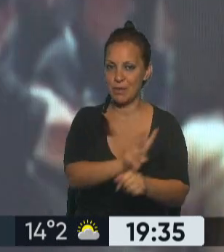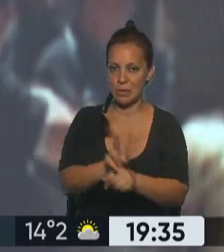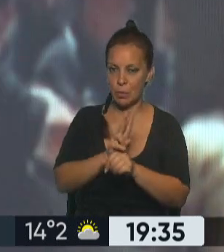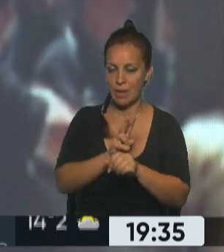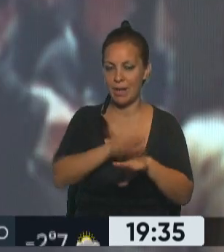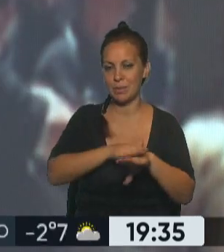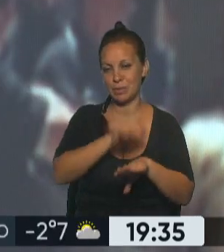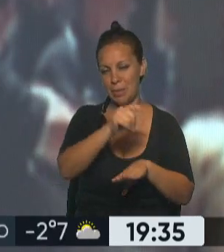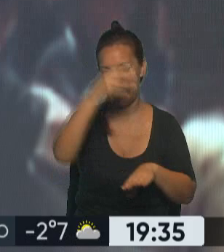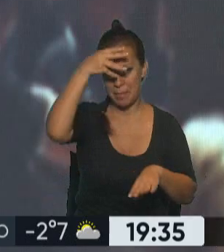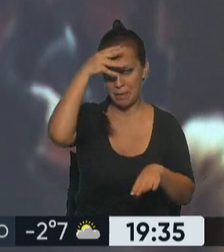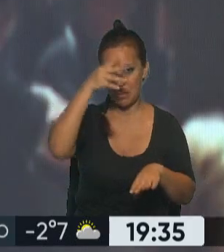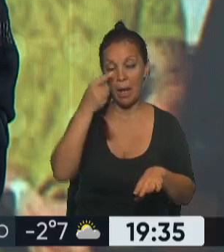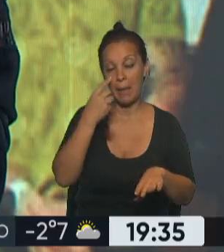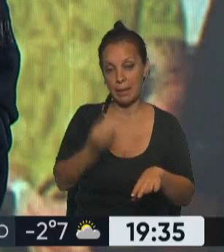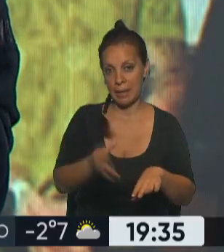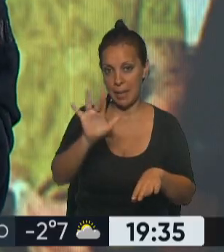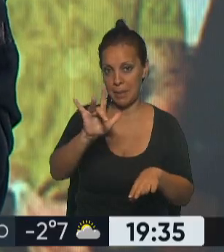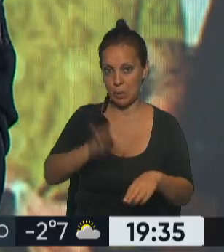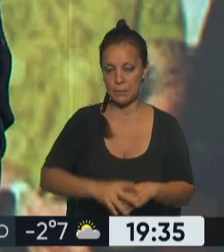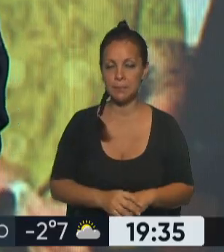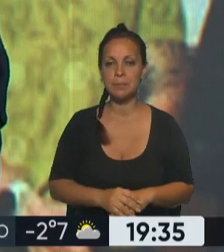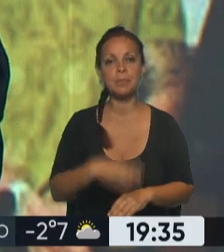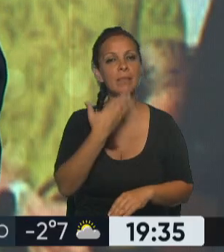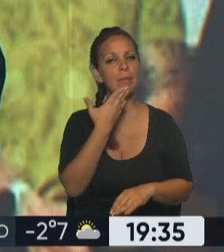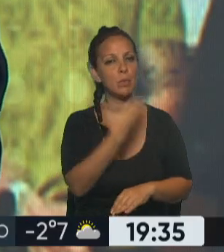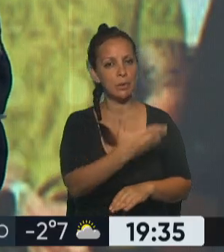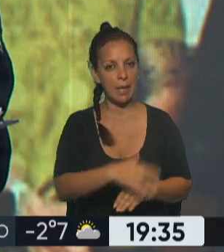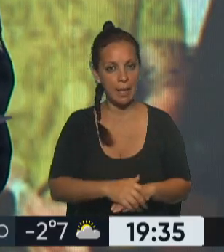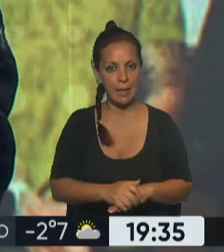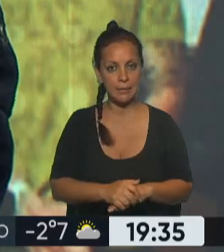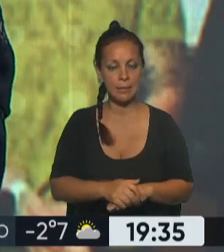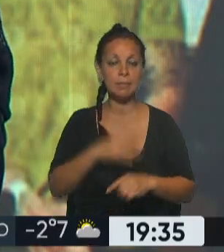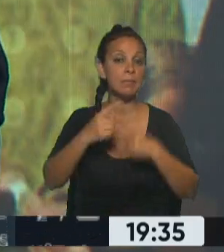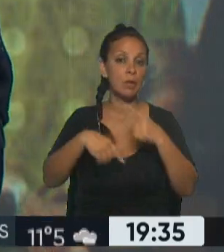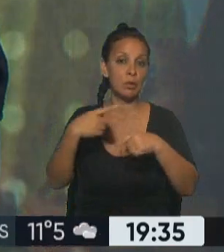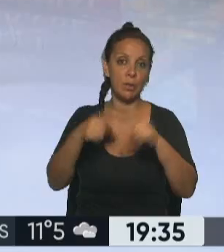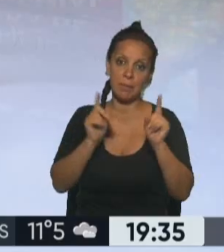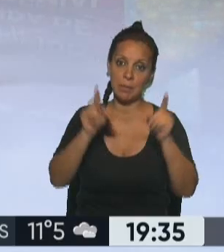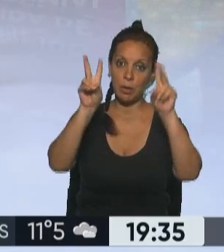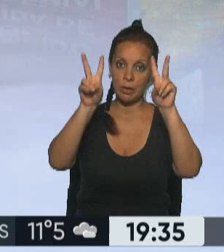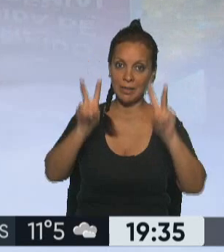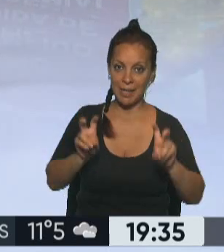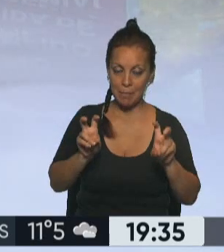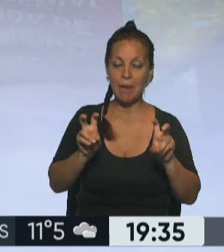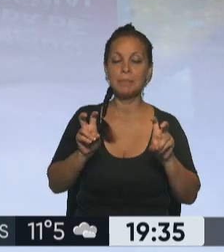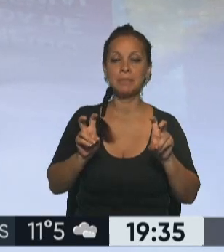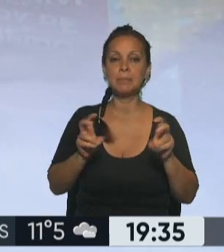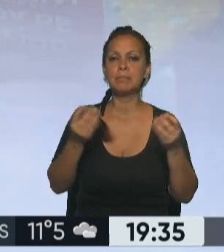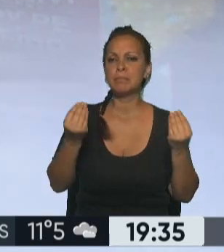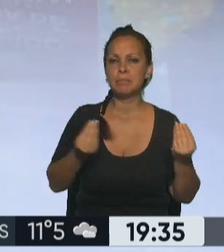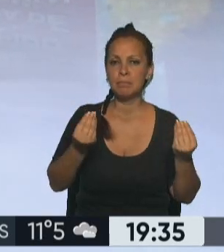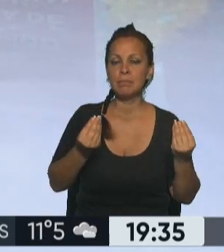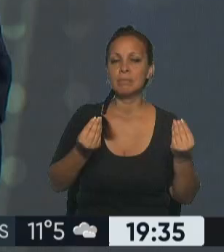Patricia Bullrich y cómo se desarrolla la jornada del miércoles. Gracias, Poli. Y nos seguimos quedando con el tema en línea, con esto que nos cuenta Poli, que estamos abordando. La